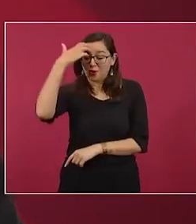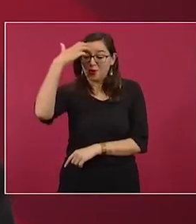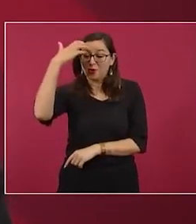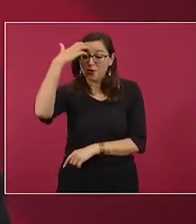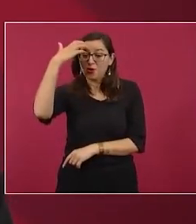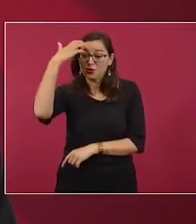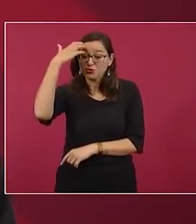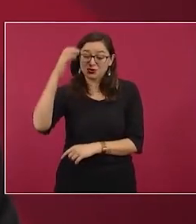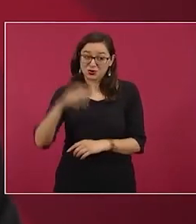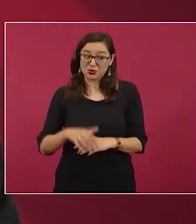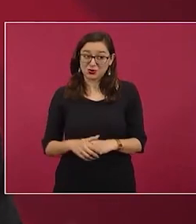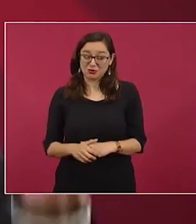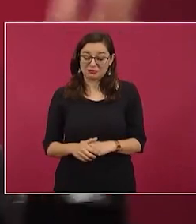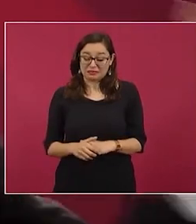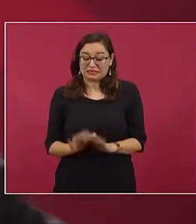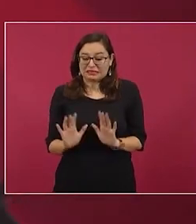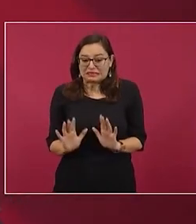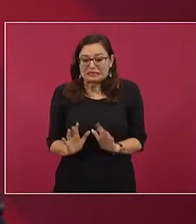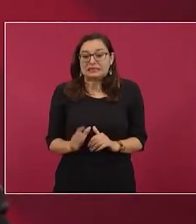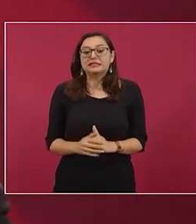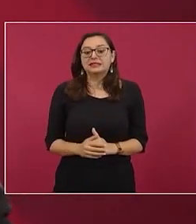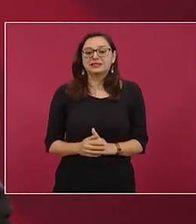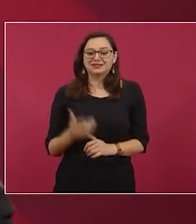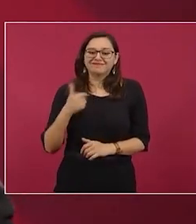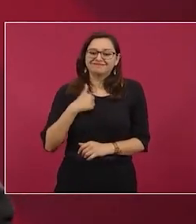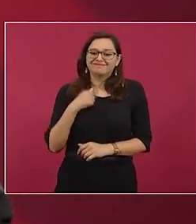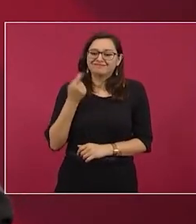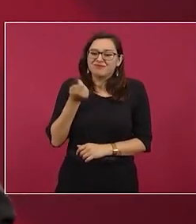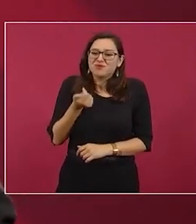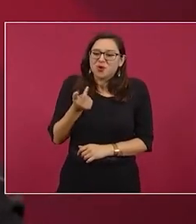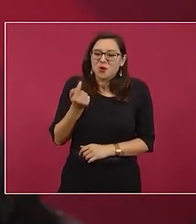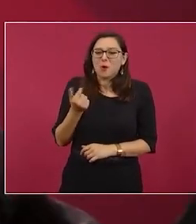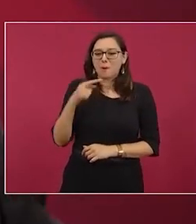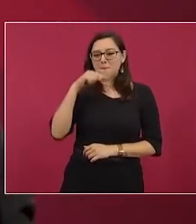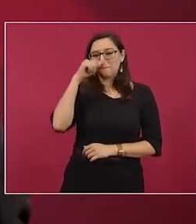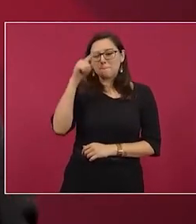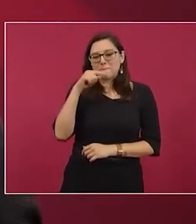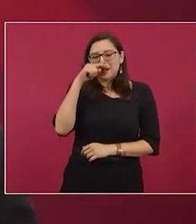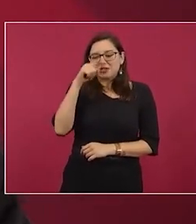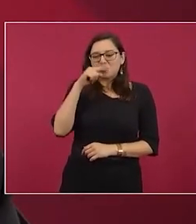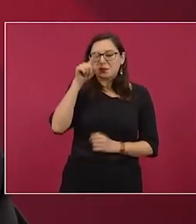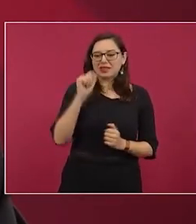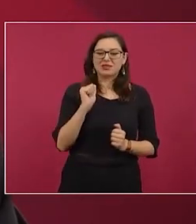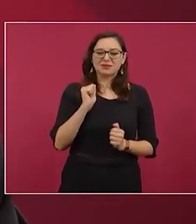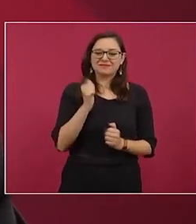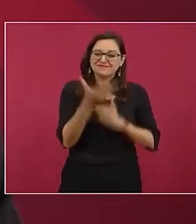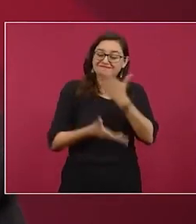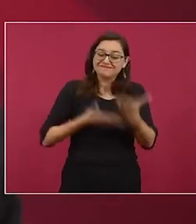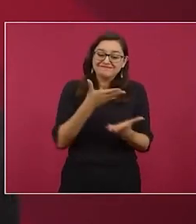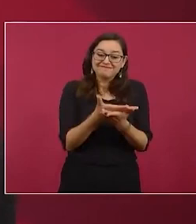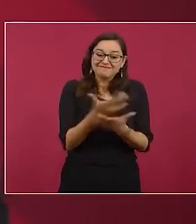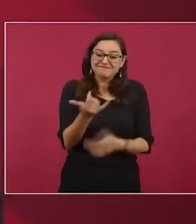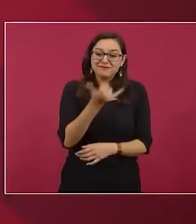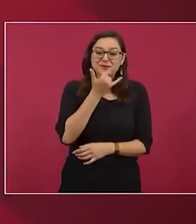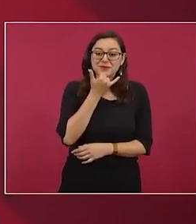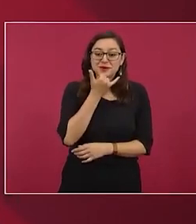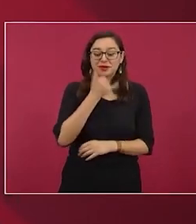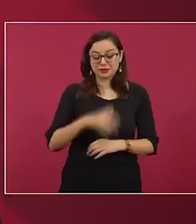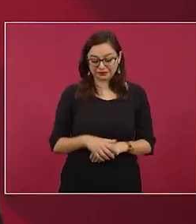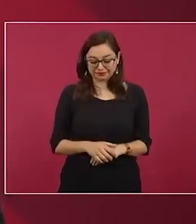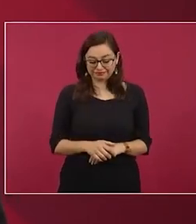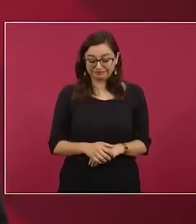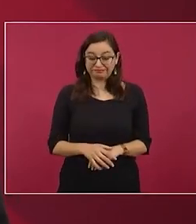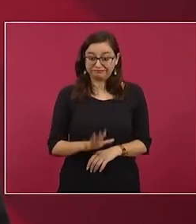Voy a presumir, porque me da la oportunidad de hacer, ofrezco disculpas, pero no creo que